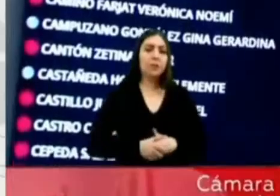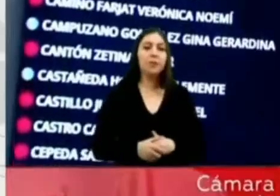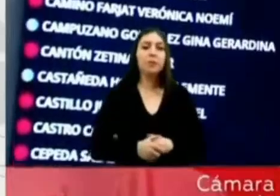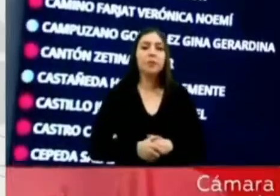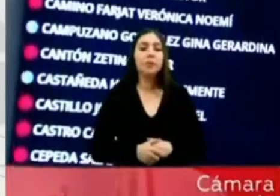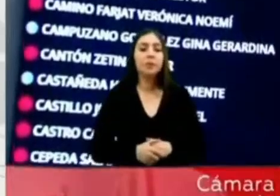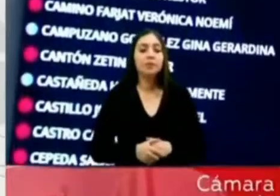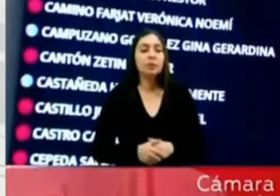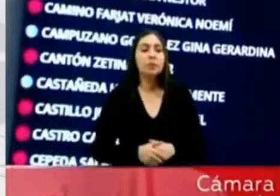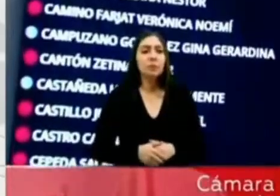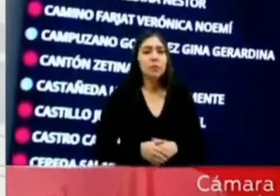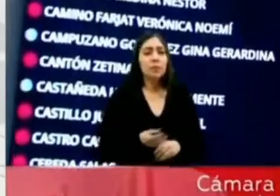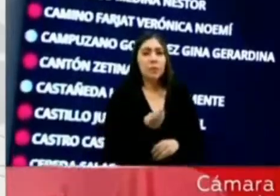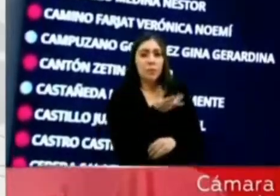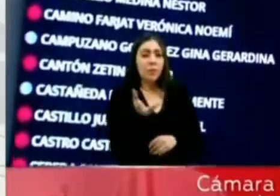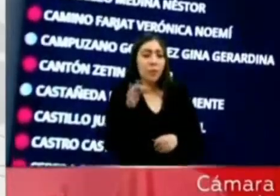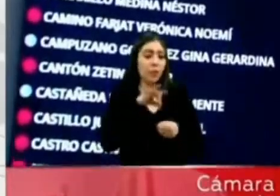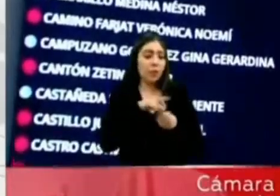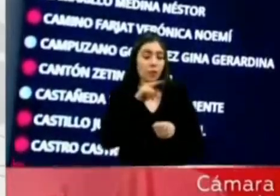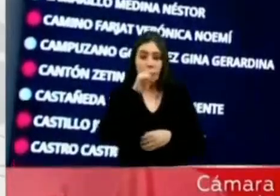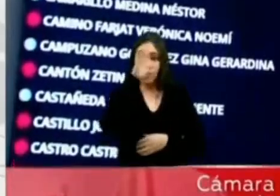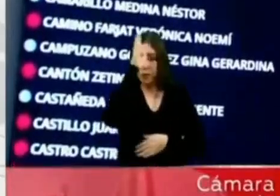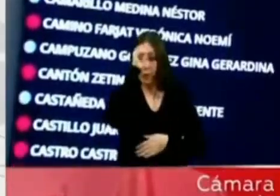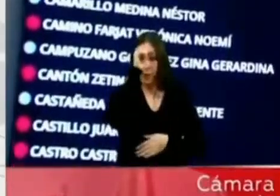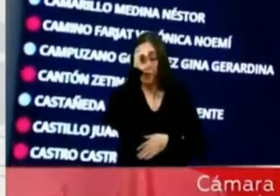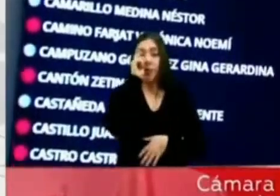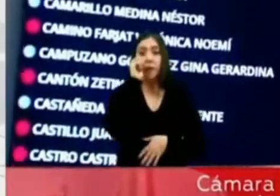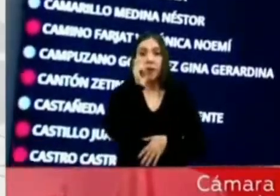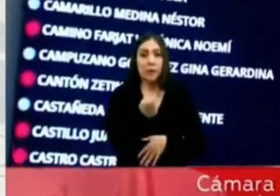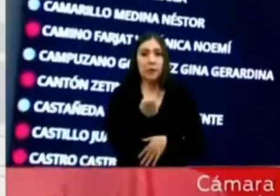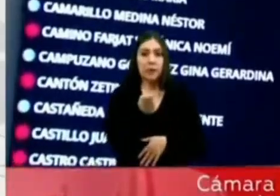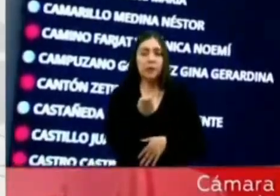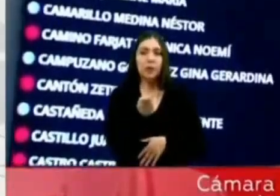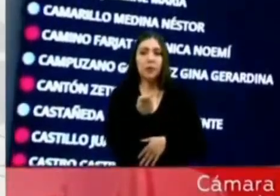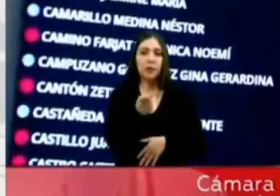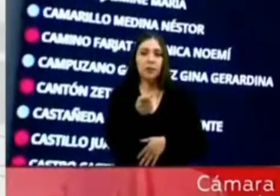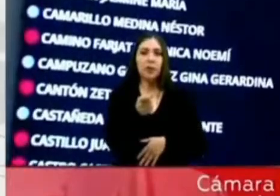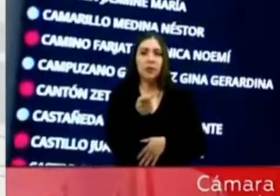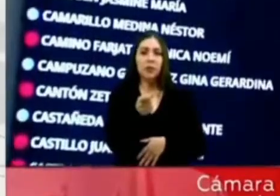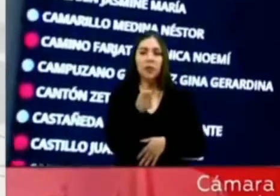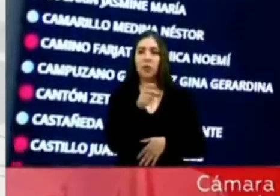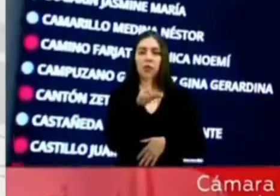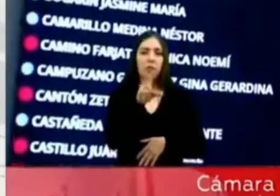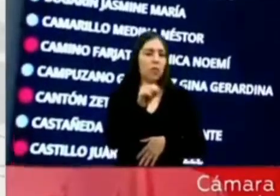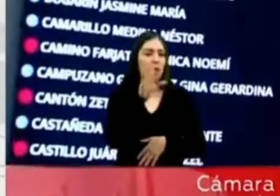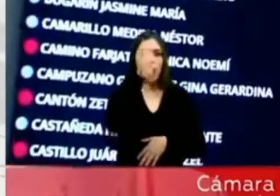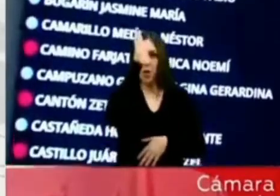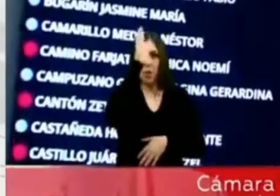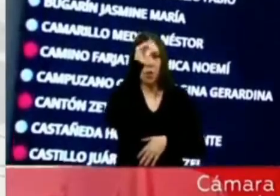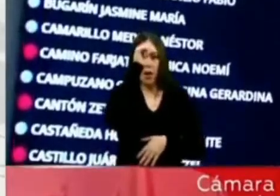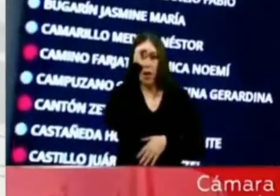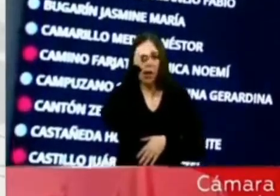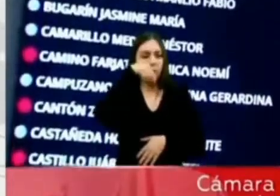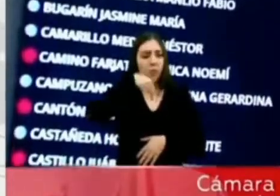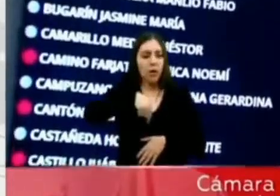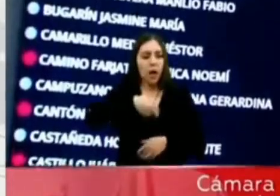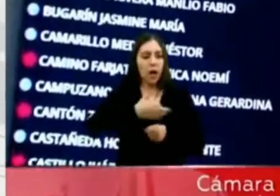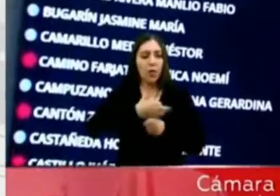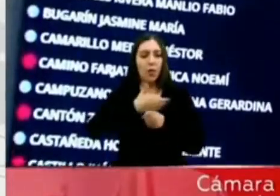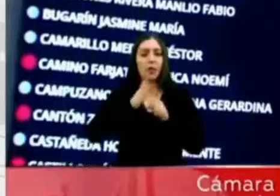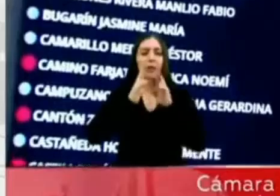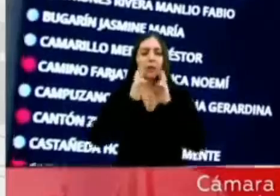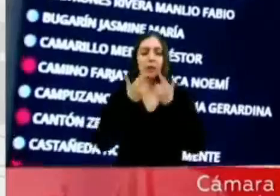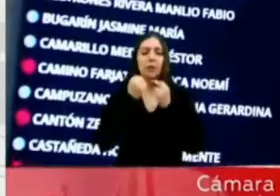ha apuntado Norma Piña y sus secuaces, ni neutral, ni objetivo y mucho menos independiente ese poder